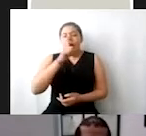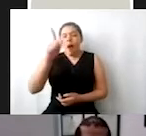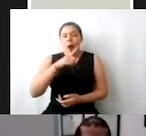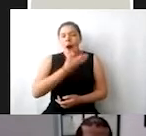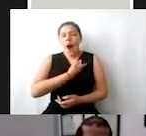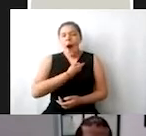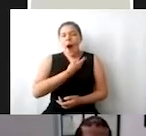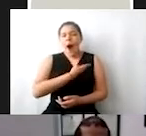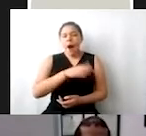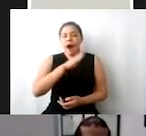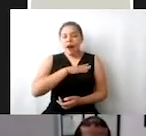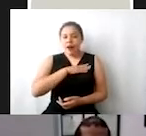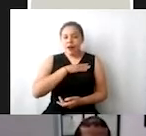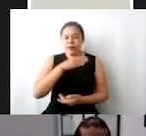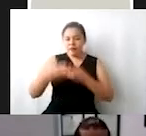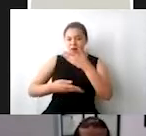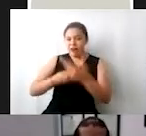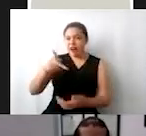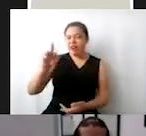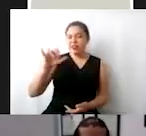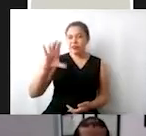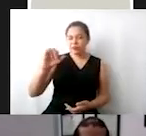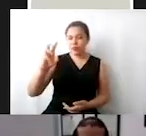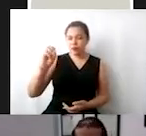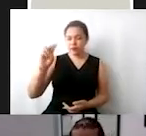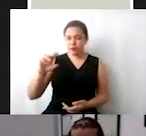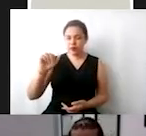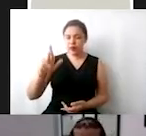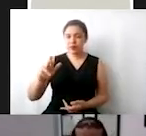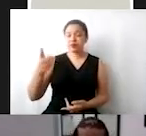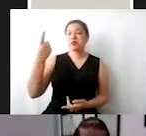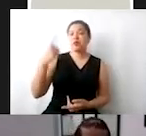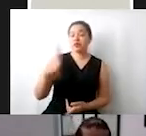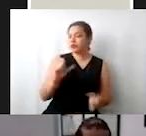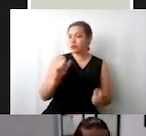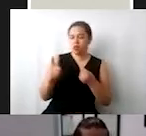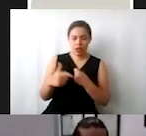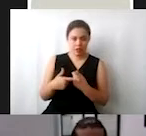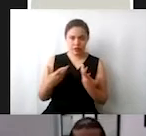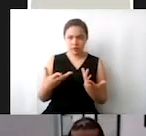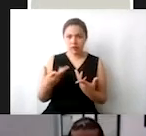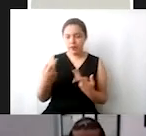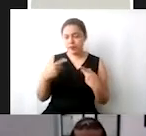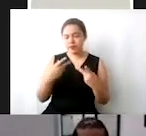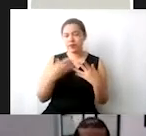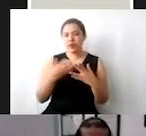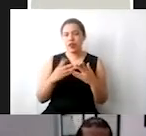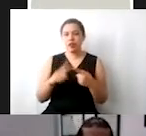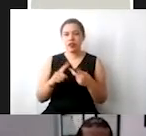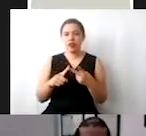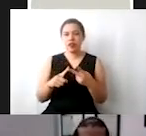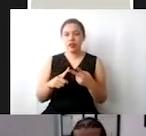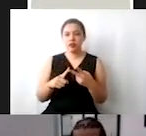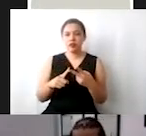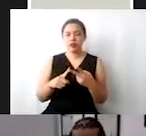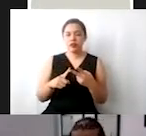proporcionar significa disponer, ordenar algo con la debida correspondencia en sus partes. Otra definición es poner en